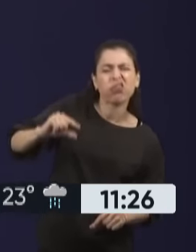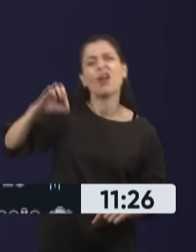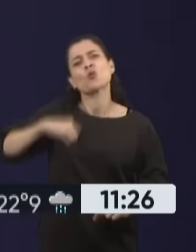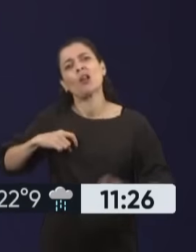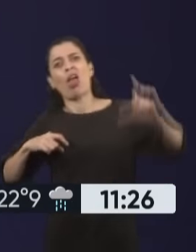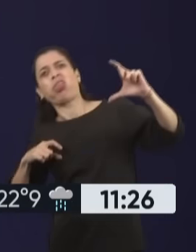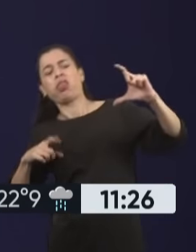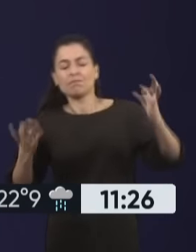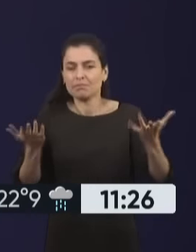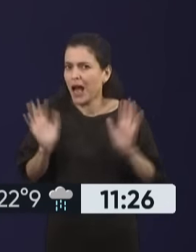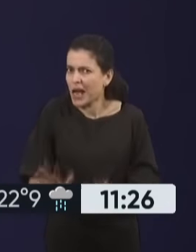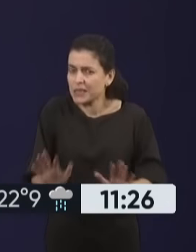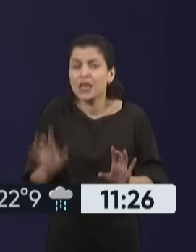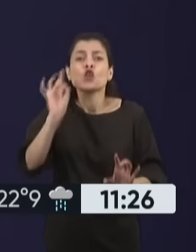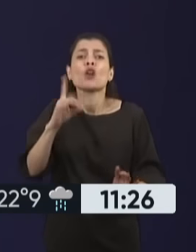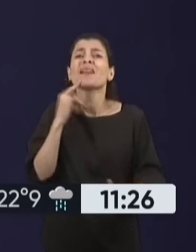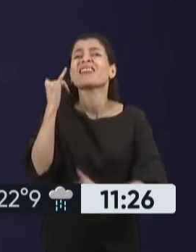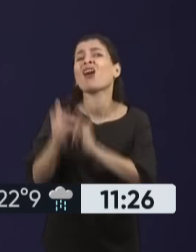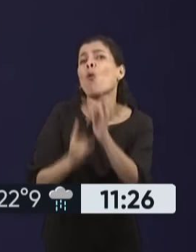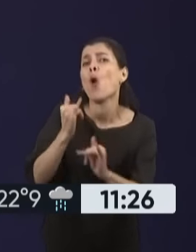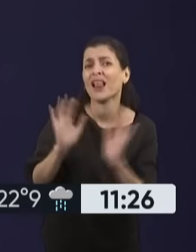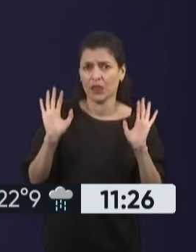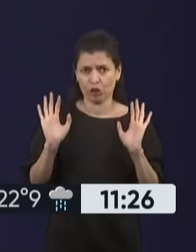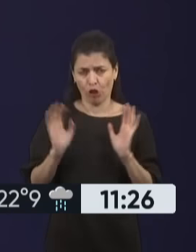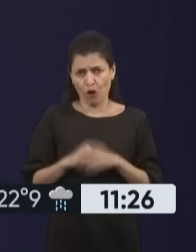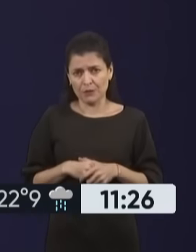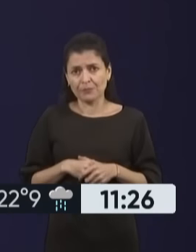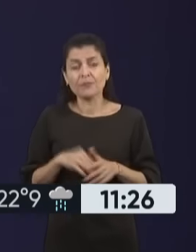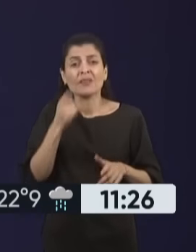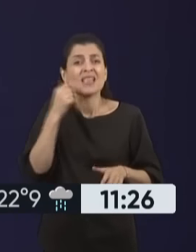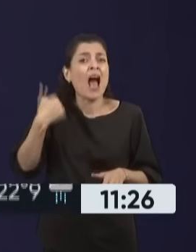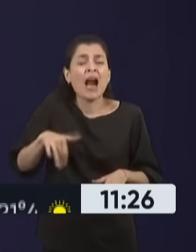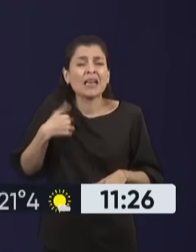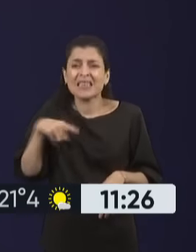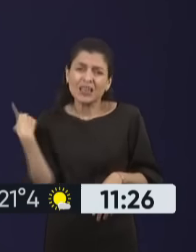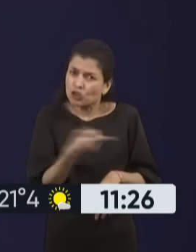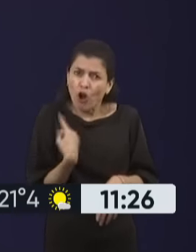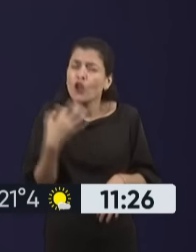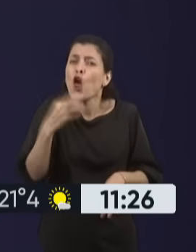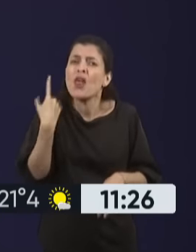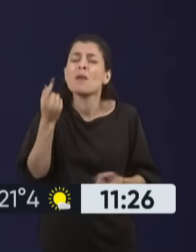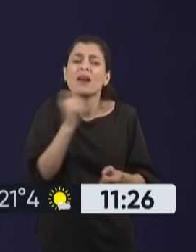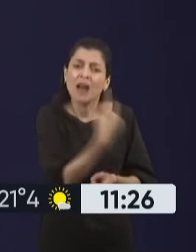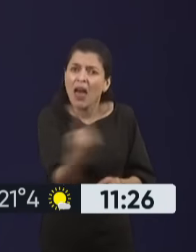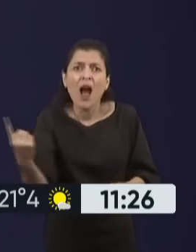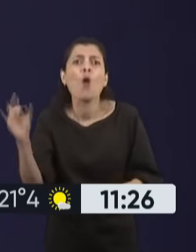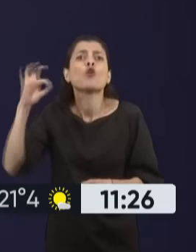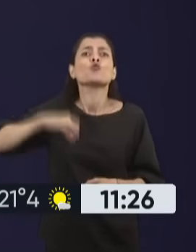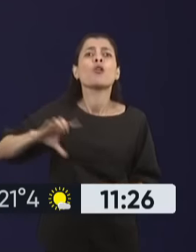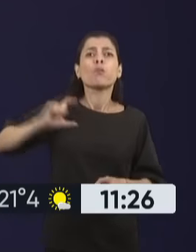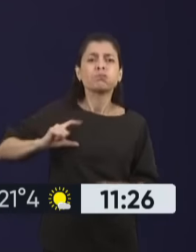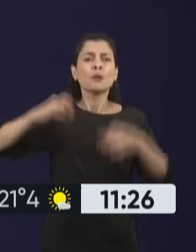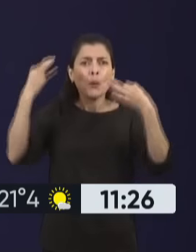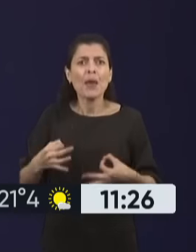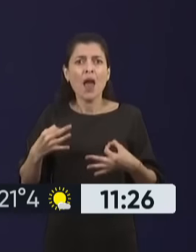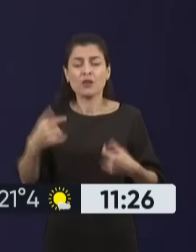simplemente describiendo una situación que se da y que en la Argentina todos debemos cobrar bien yo tengo que cobrar bien vos tenés que cobrar bien el